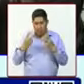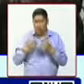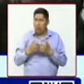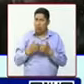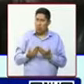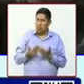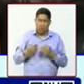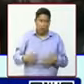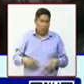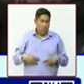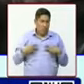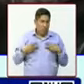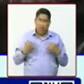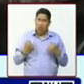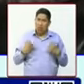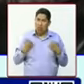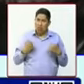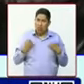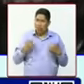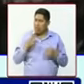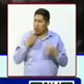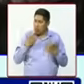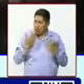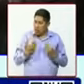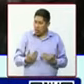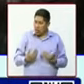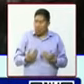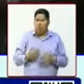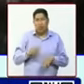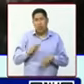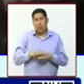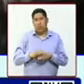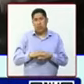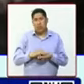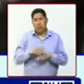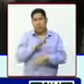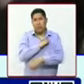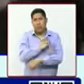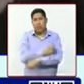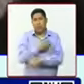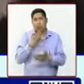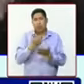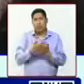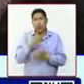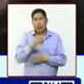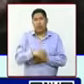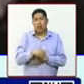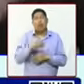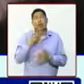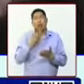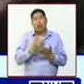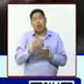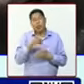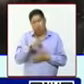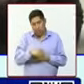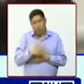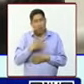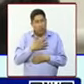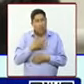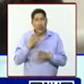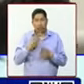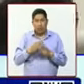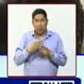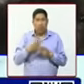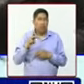la realidad que vive este pobre joven, y bueno, es quien ahora está haciendo un llamado a las autoridades. Buenas noches. Buenas noches, mi nombre es Karen Gómez,